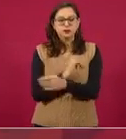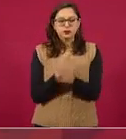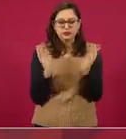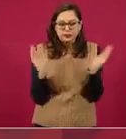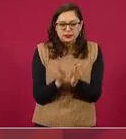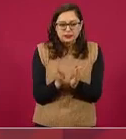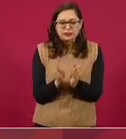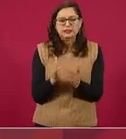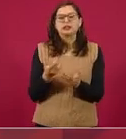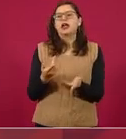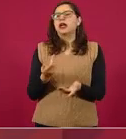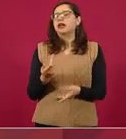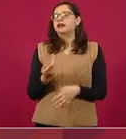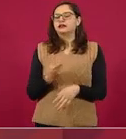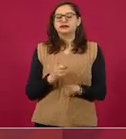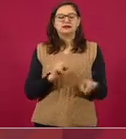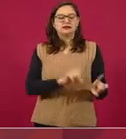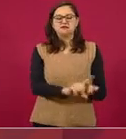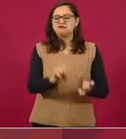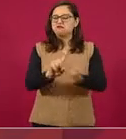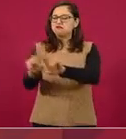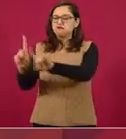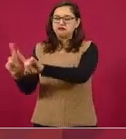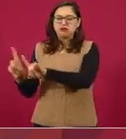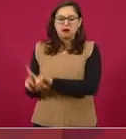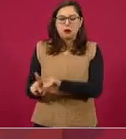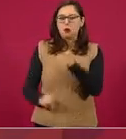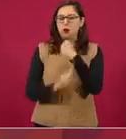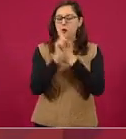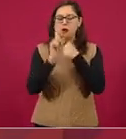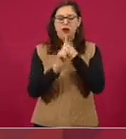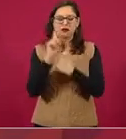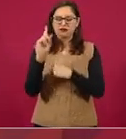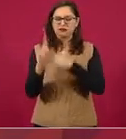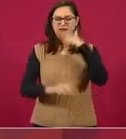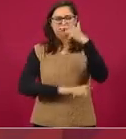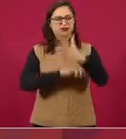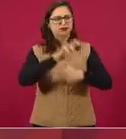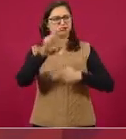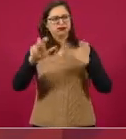siempre hay detrás un interés económico, comercial,